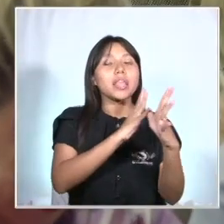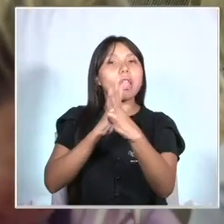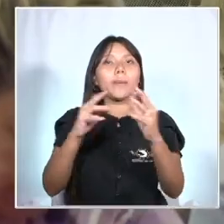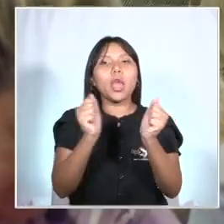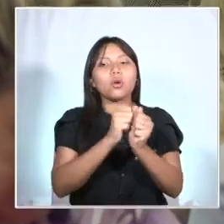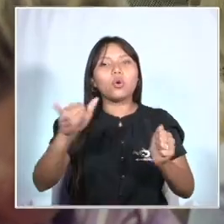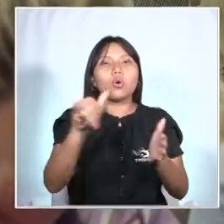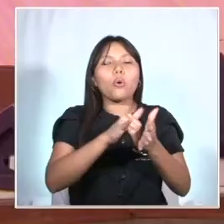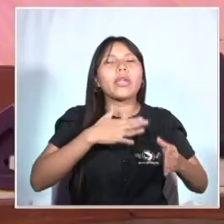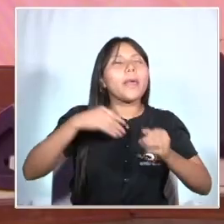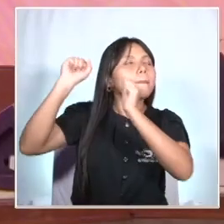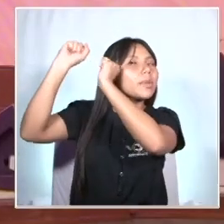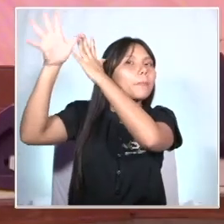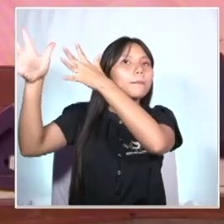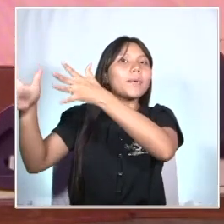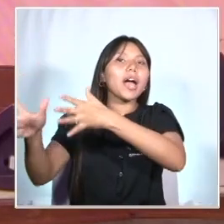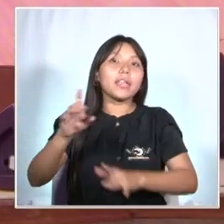que mi padre predestinó para mí.